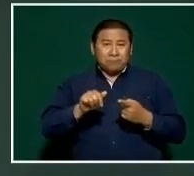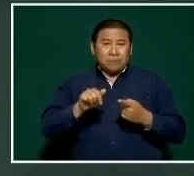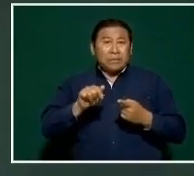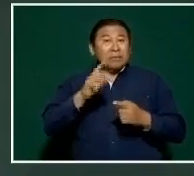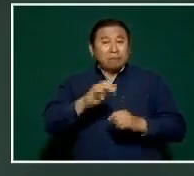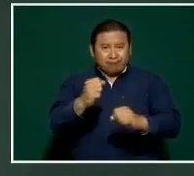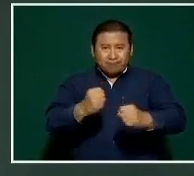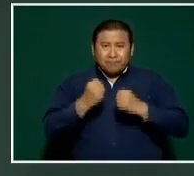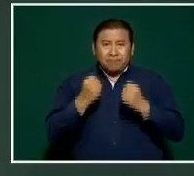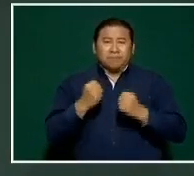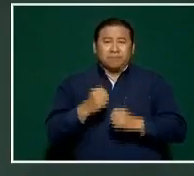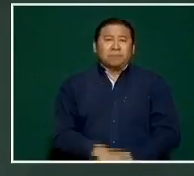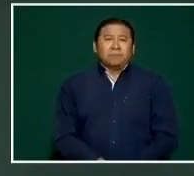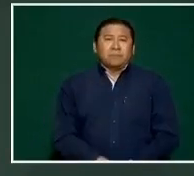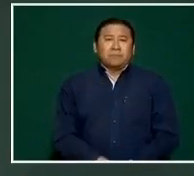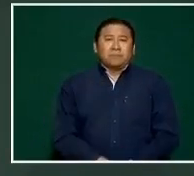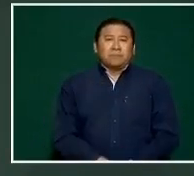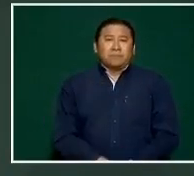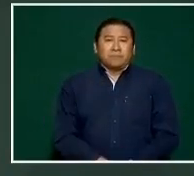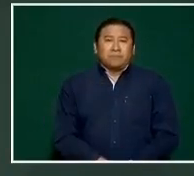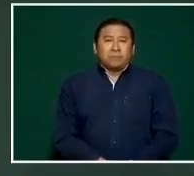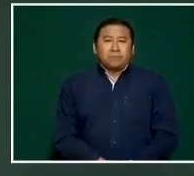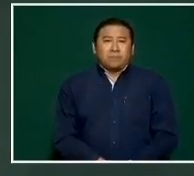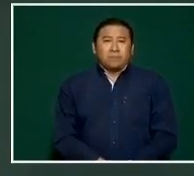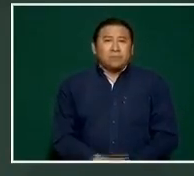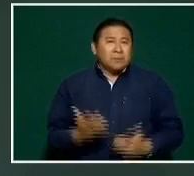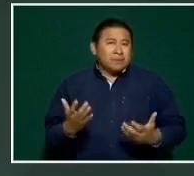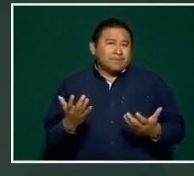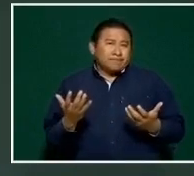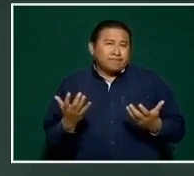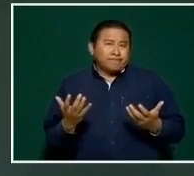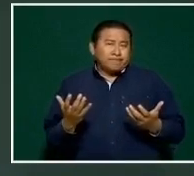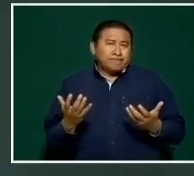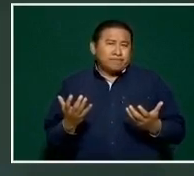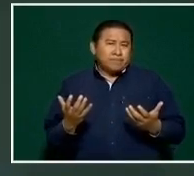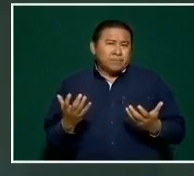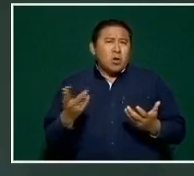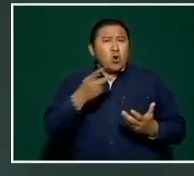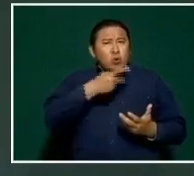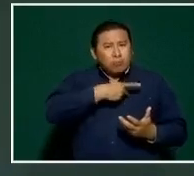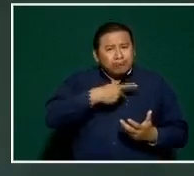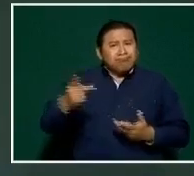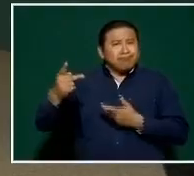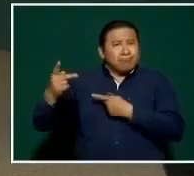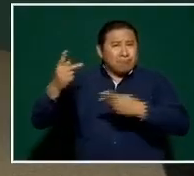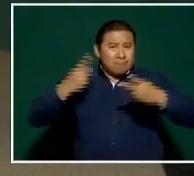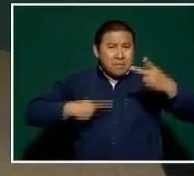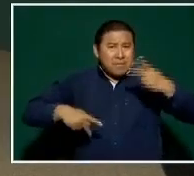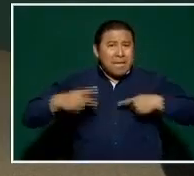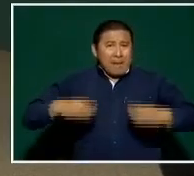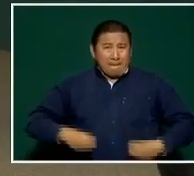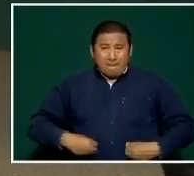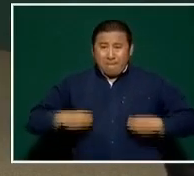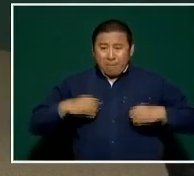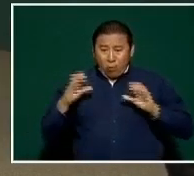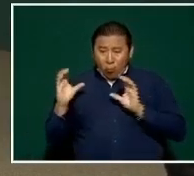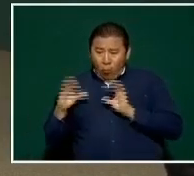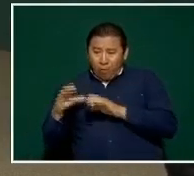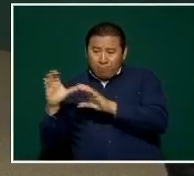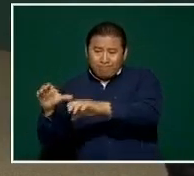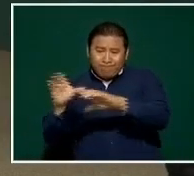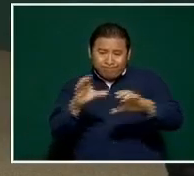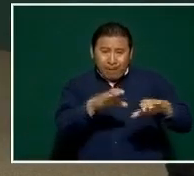asegurar que los pobres, los que viven en las comunidades